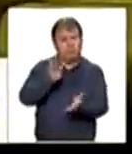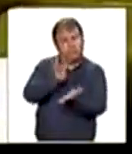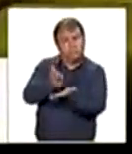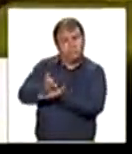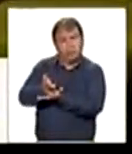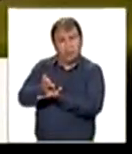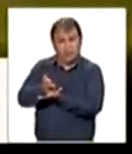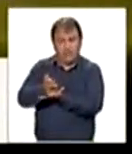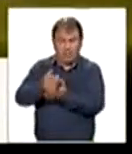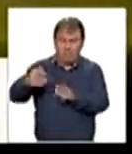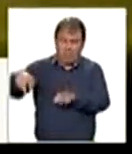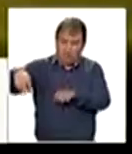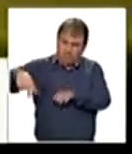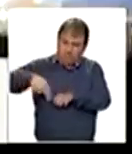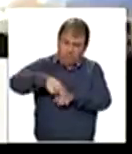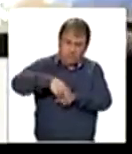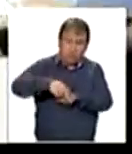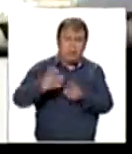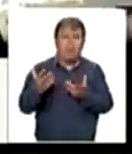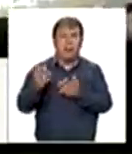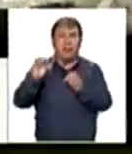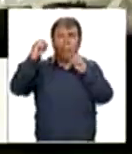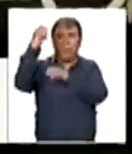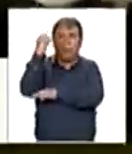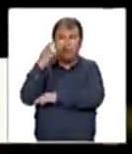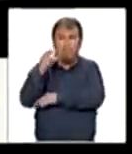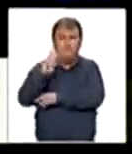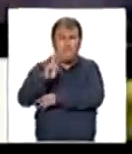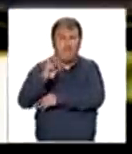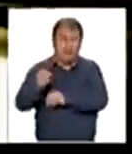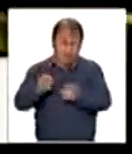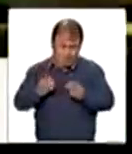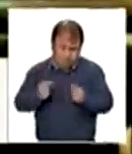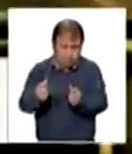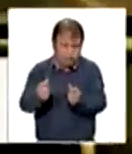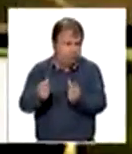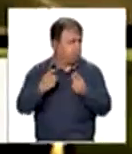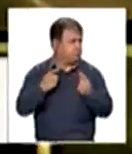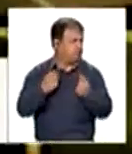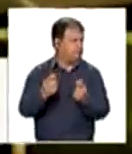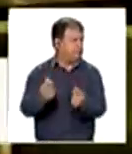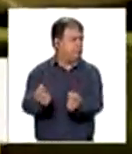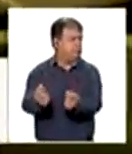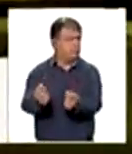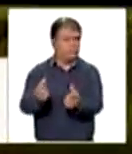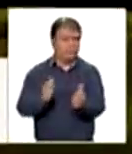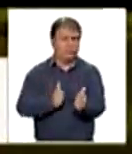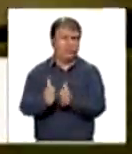crucero peatonal esperando el cambio de luz y ya en verde empieza la carrera.